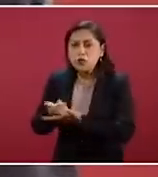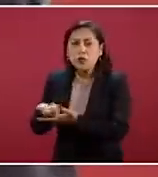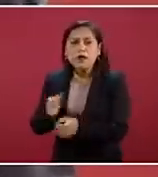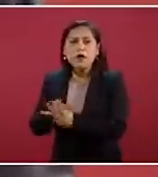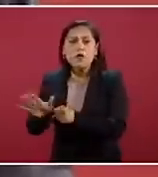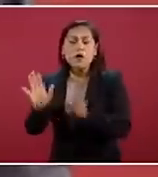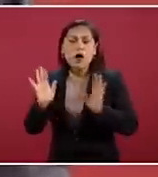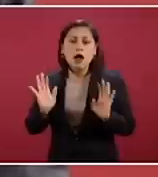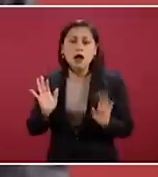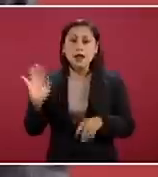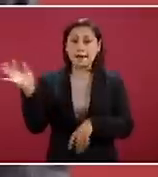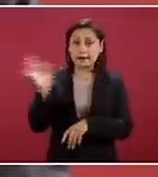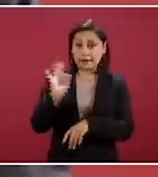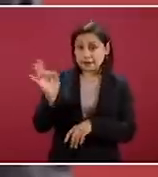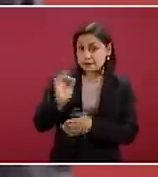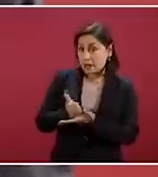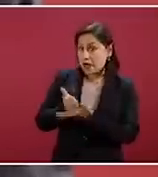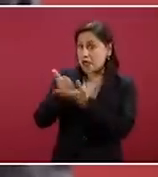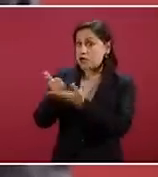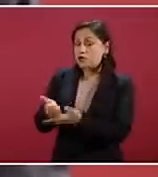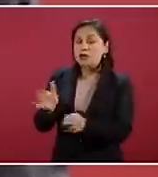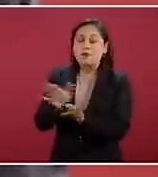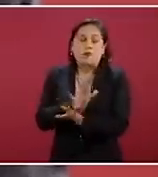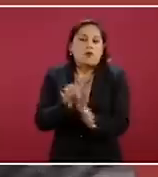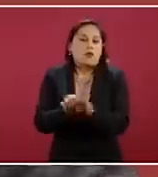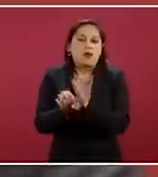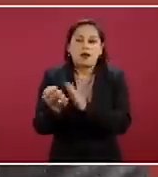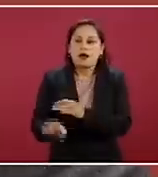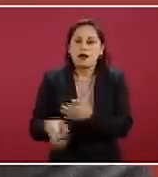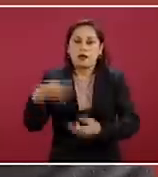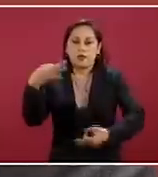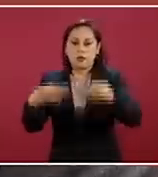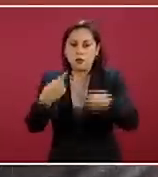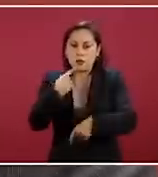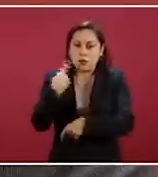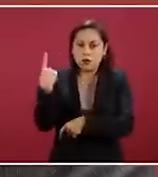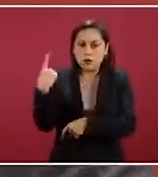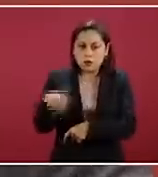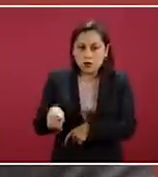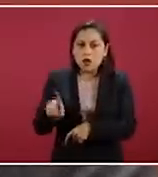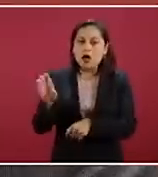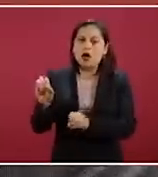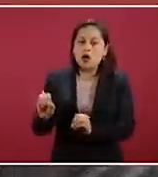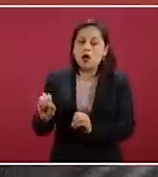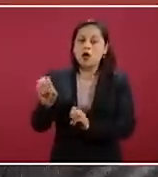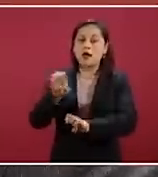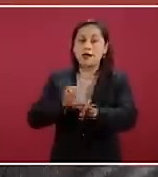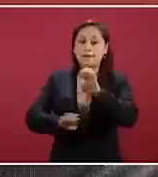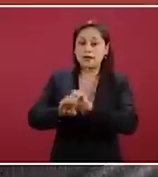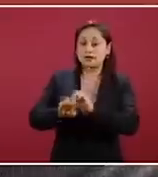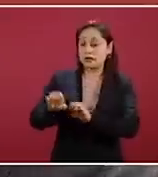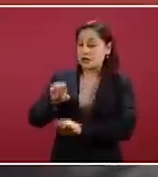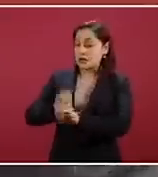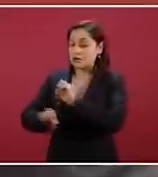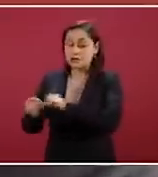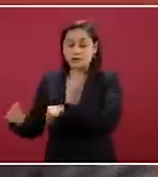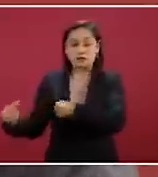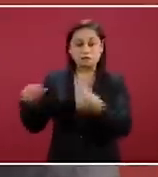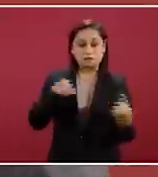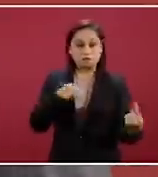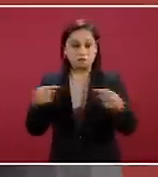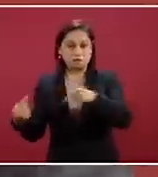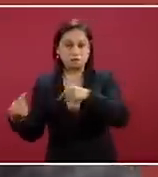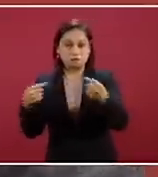en controversias que existen entre las empresas. Hay,